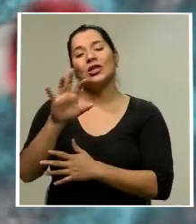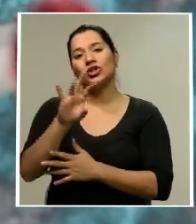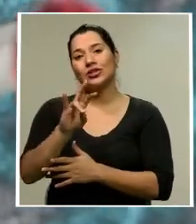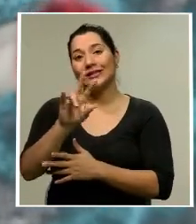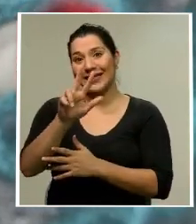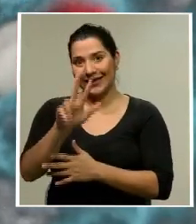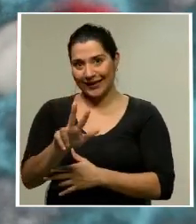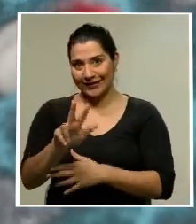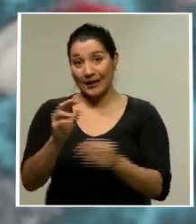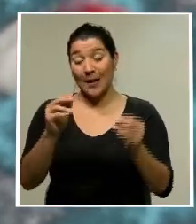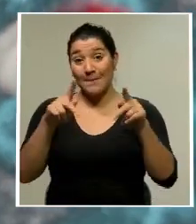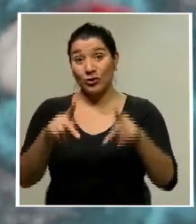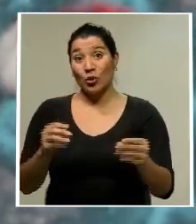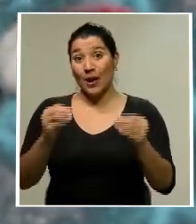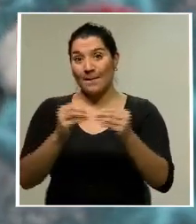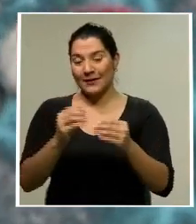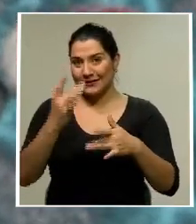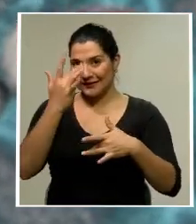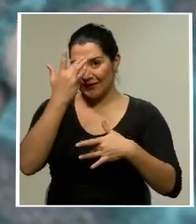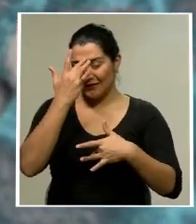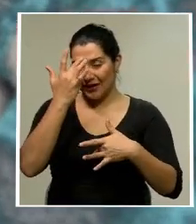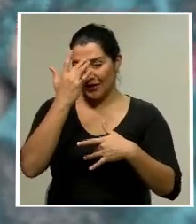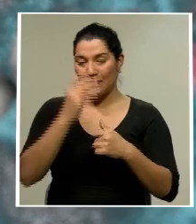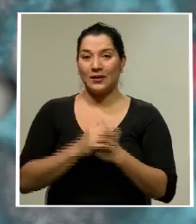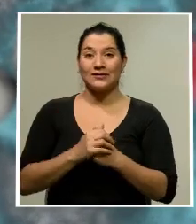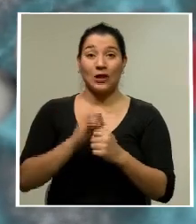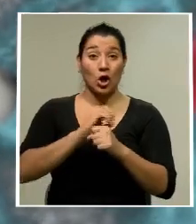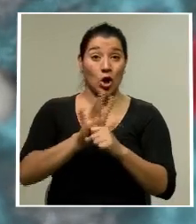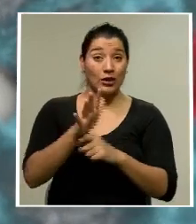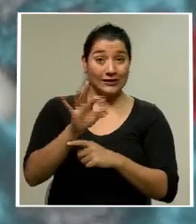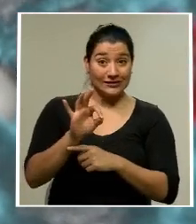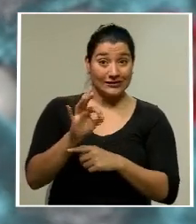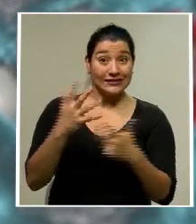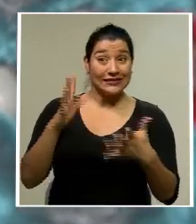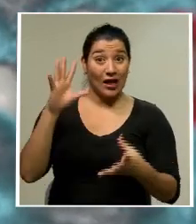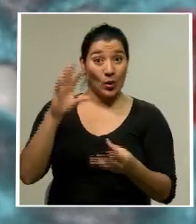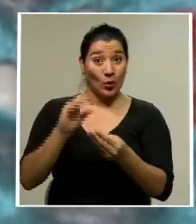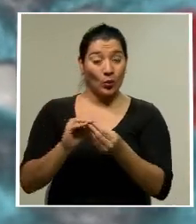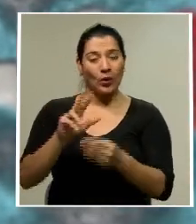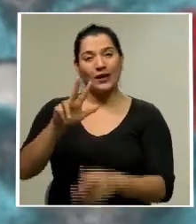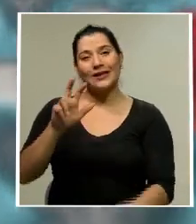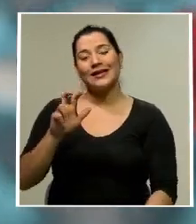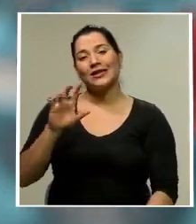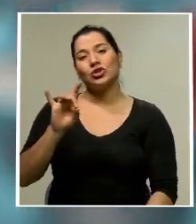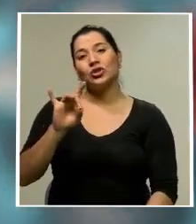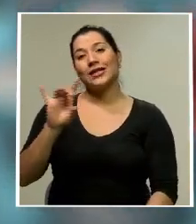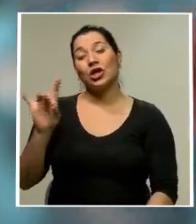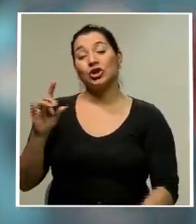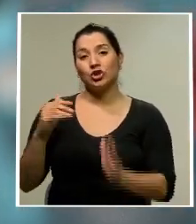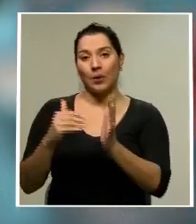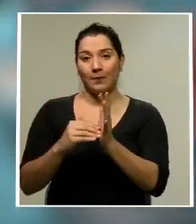1.573 nuevos casos confirmados y llegamos a un total de